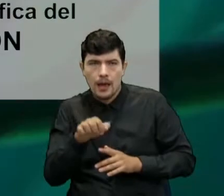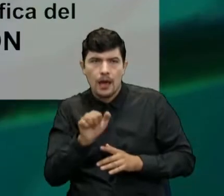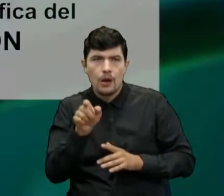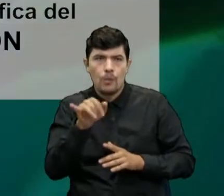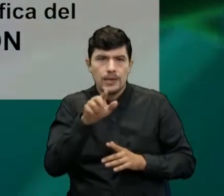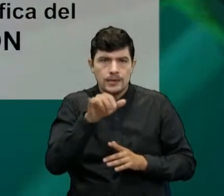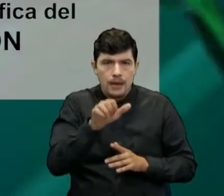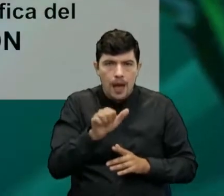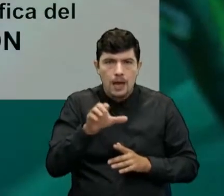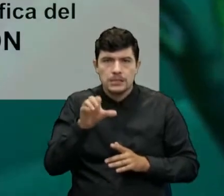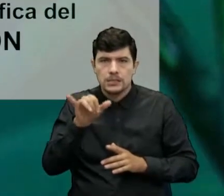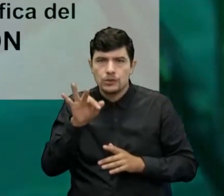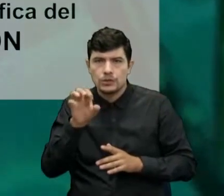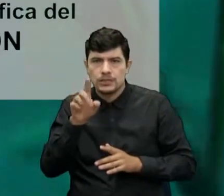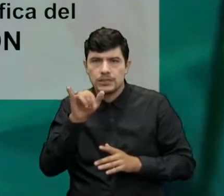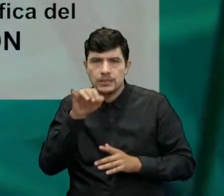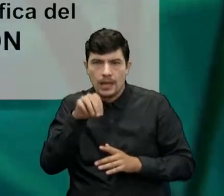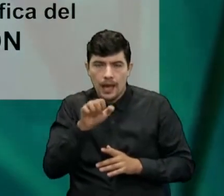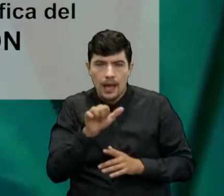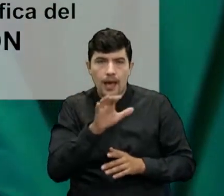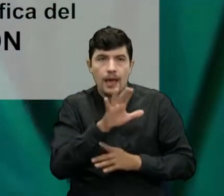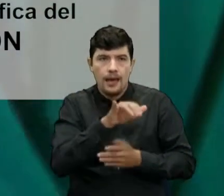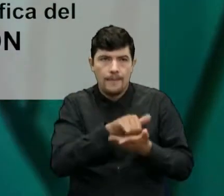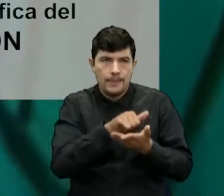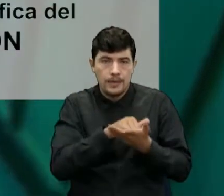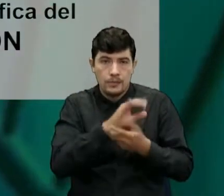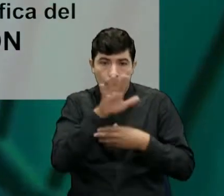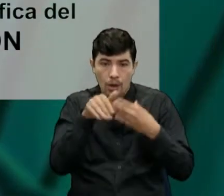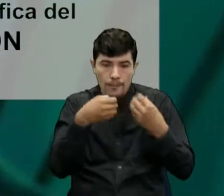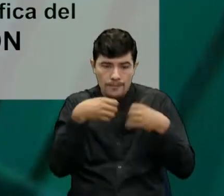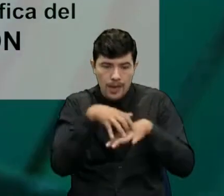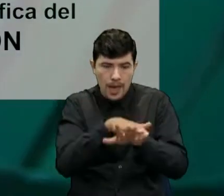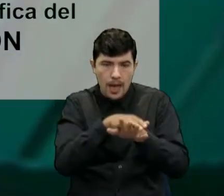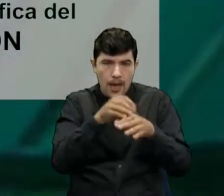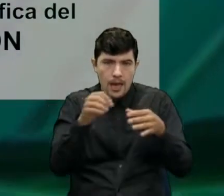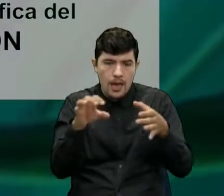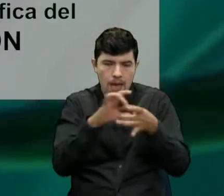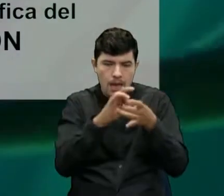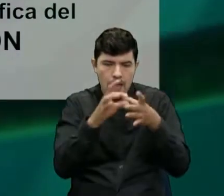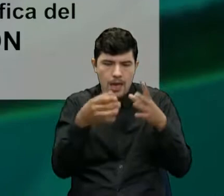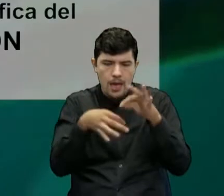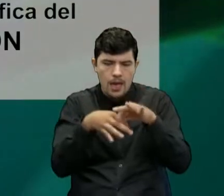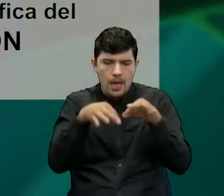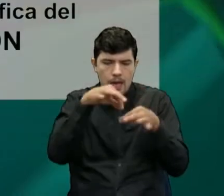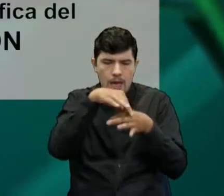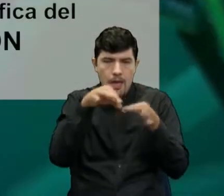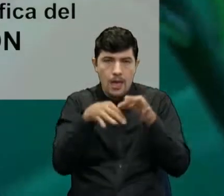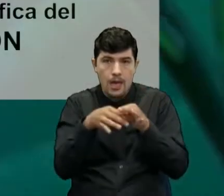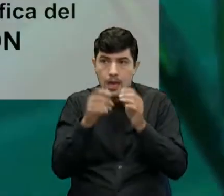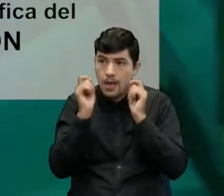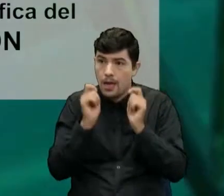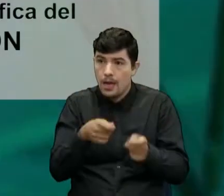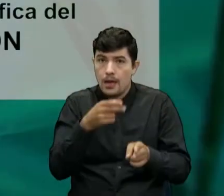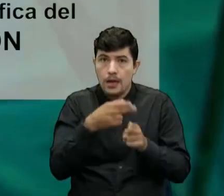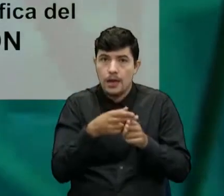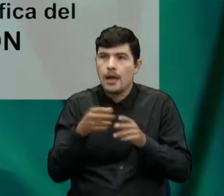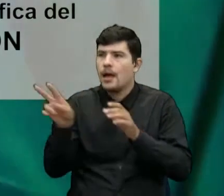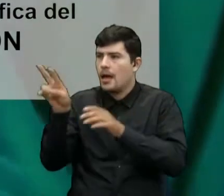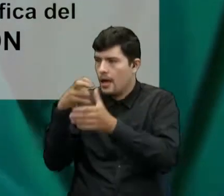guanina guanina Ya Entonces todos estos Cuando se unen Se convierten en Algo que le llamamos ADN